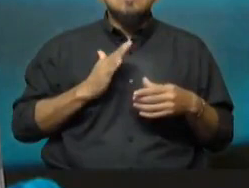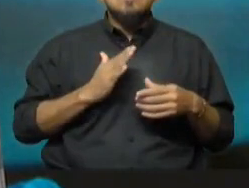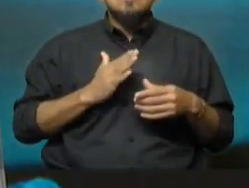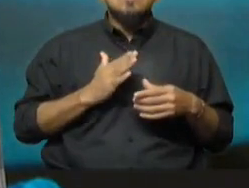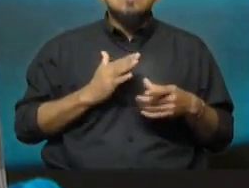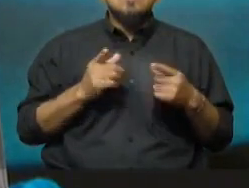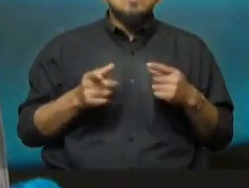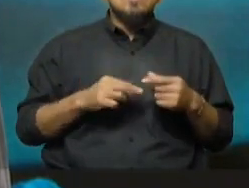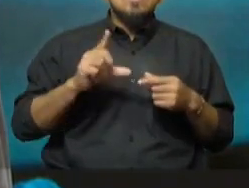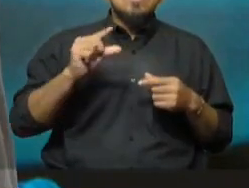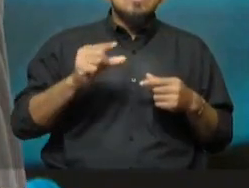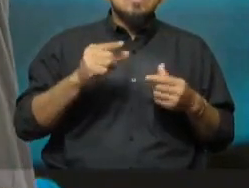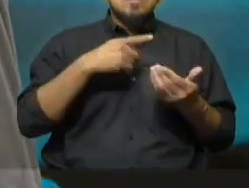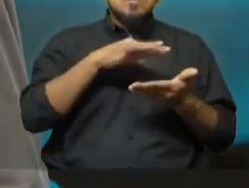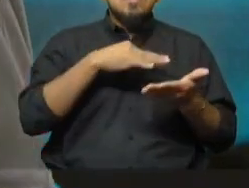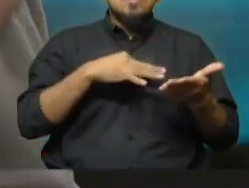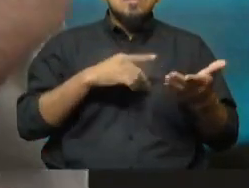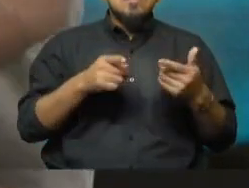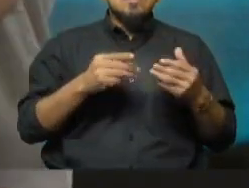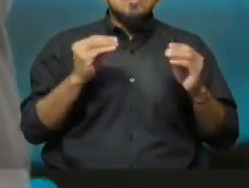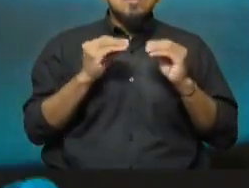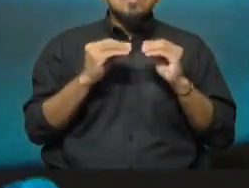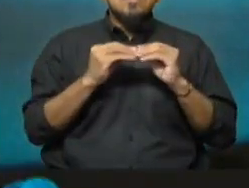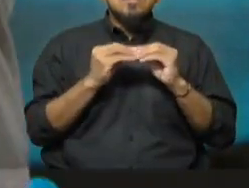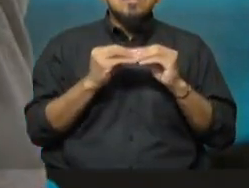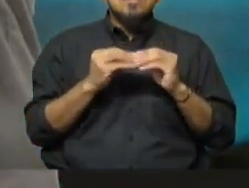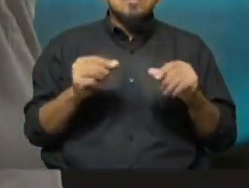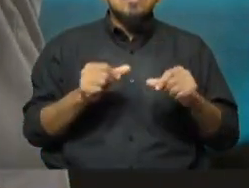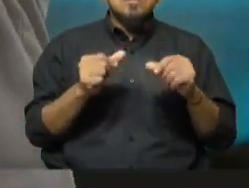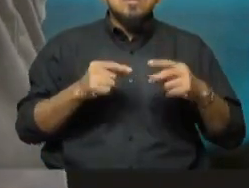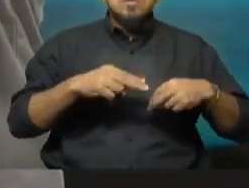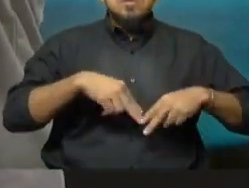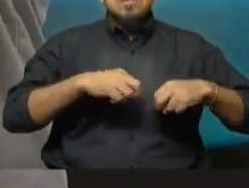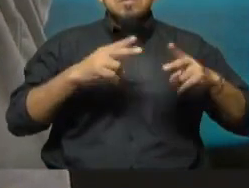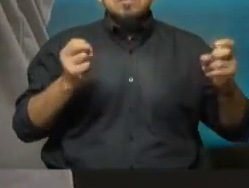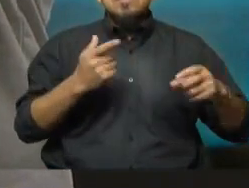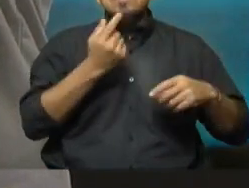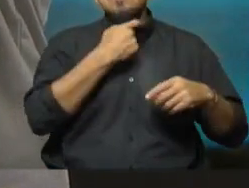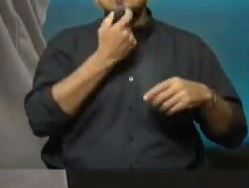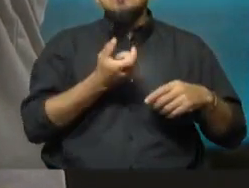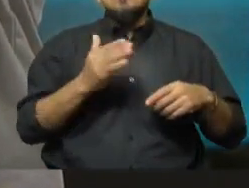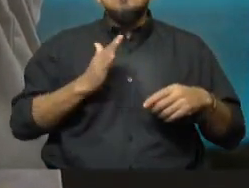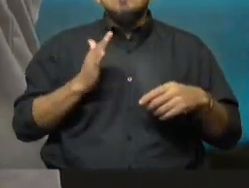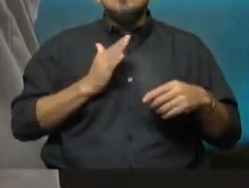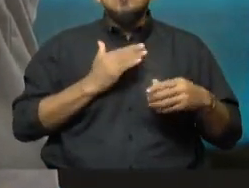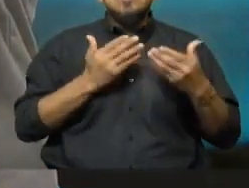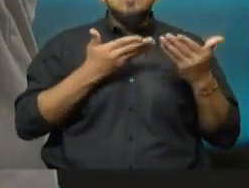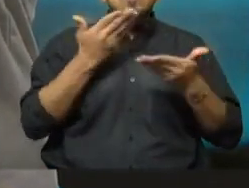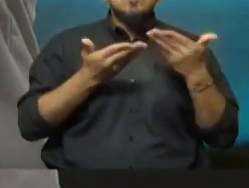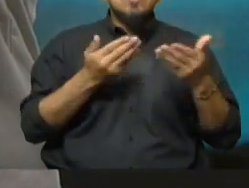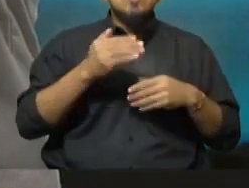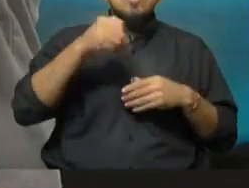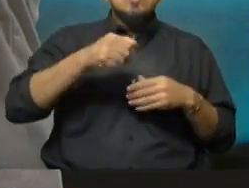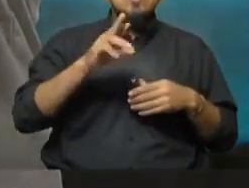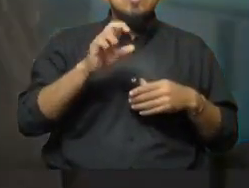Porque hace poquito leía una compañera que hacía una investigación acerca de las voces de las mujeres en las murgas y que empiezan a aparecer